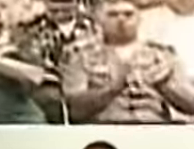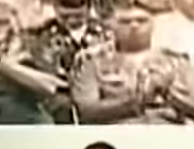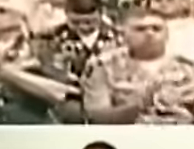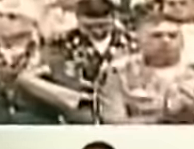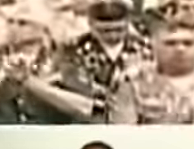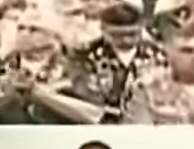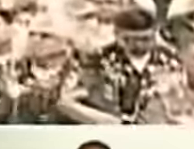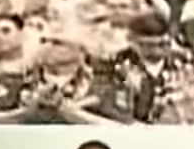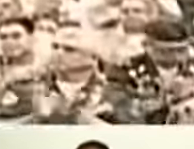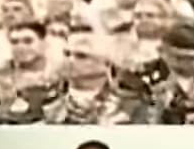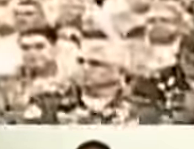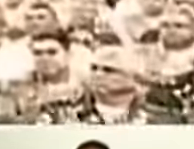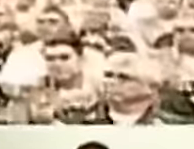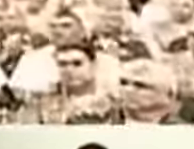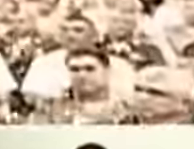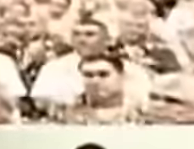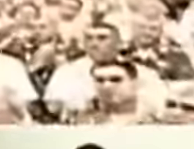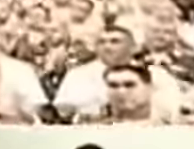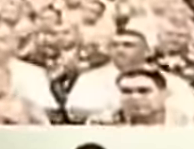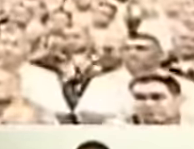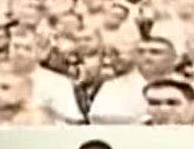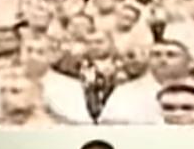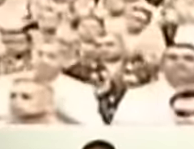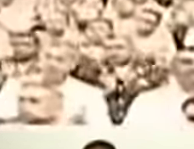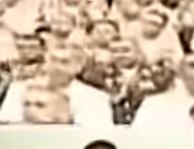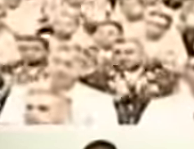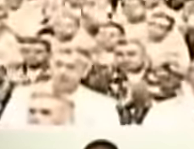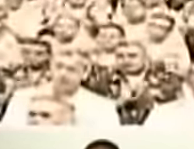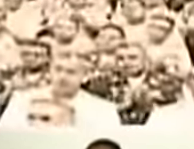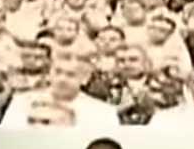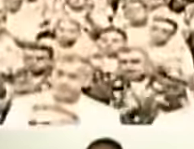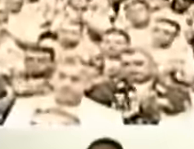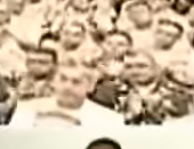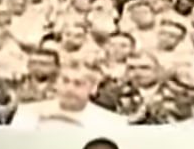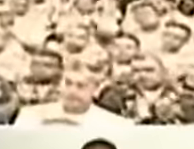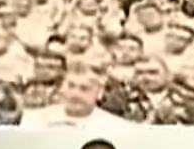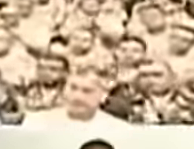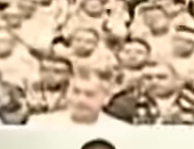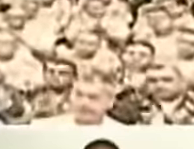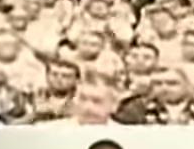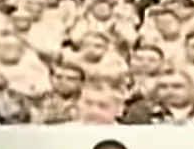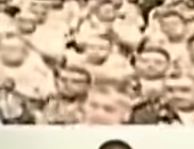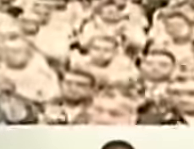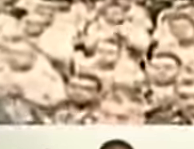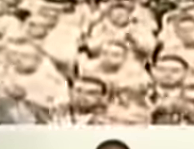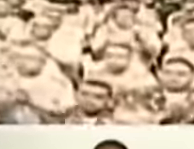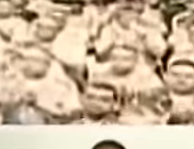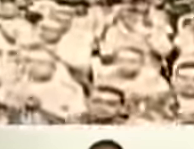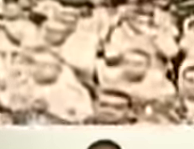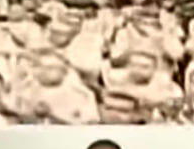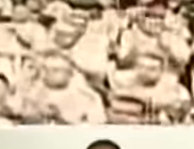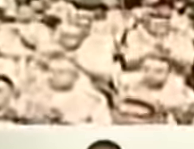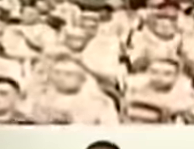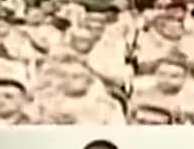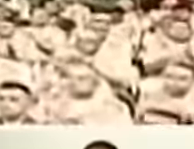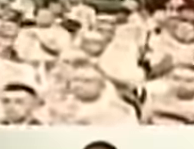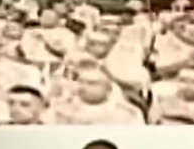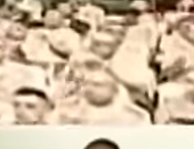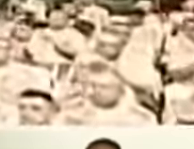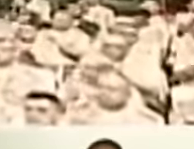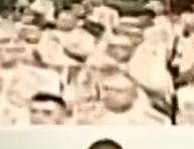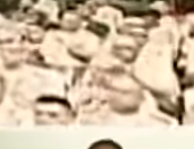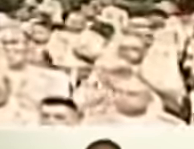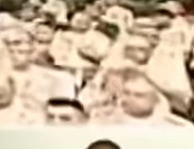la Guayana Esequiba, que nos dejaron los libertadores y las libertadoras de nuestra patria.